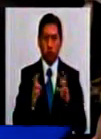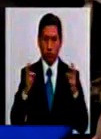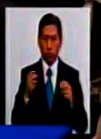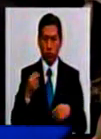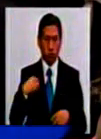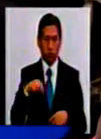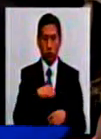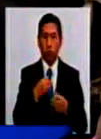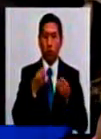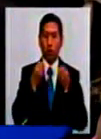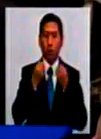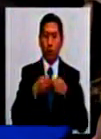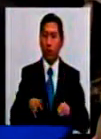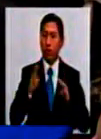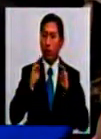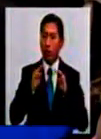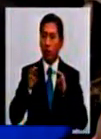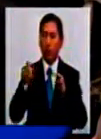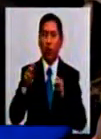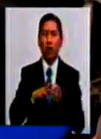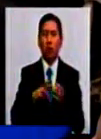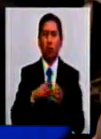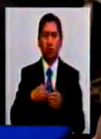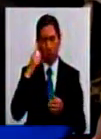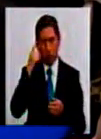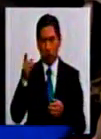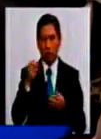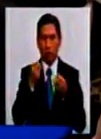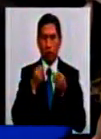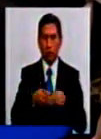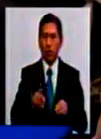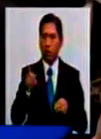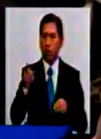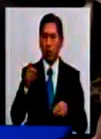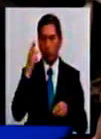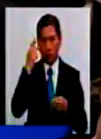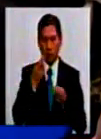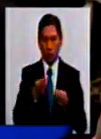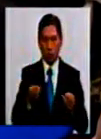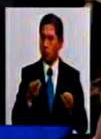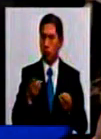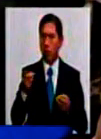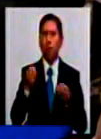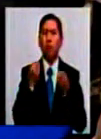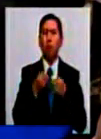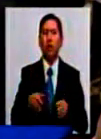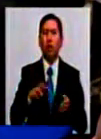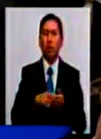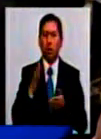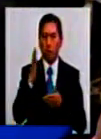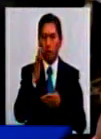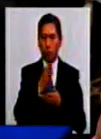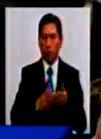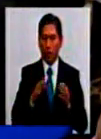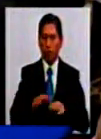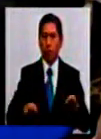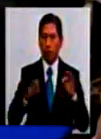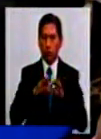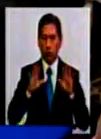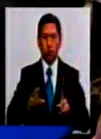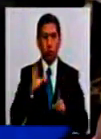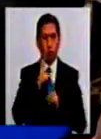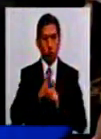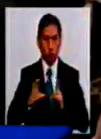la pérdida del mar no es solo la pérdida de un recurso imprescindible, es la pérdida de parte sustancial de nuestra